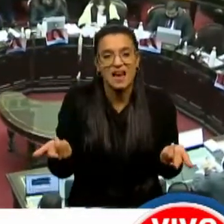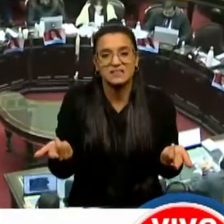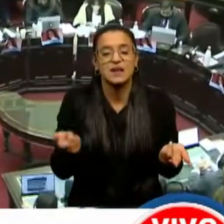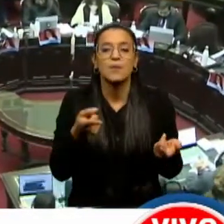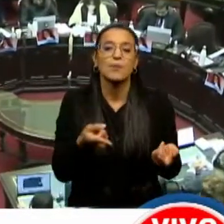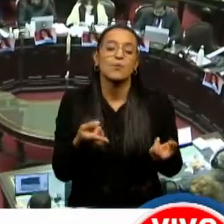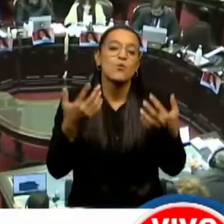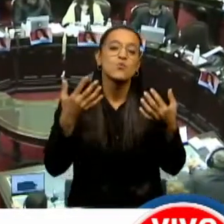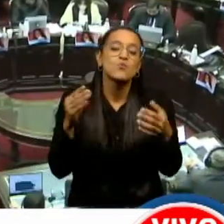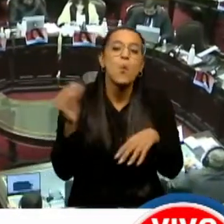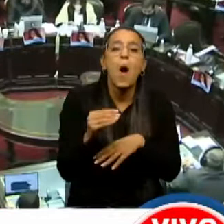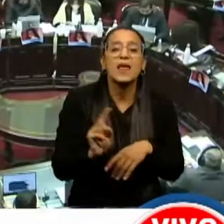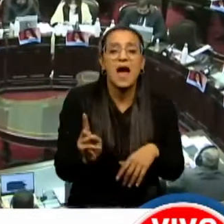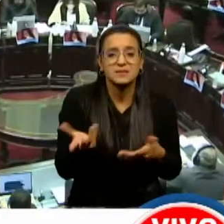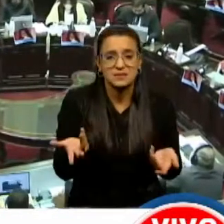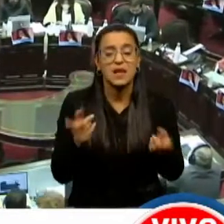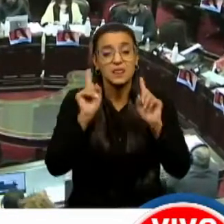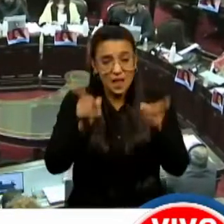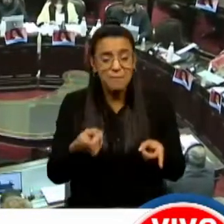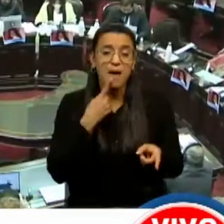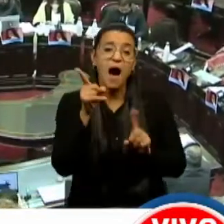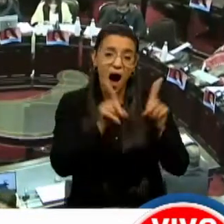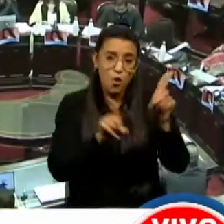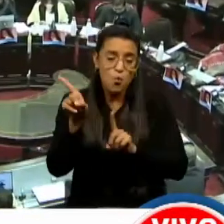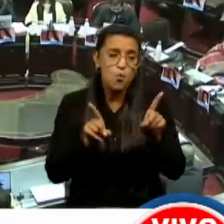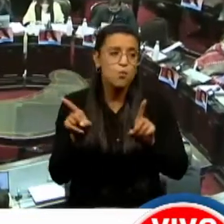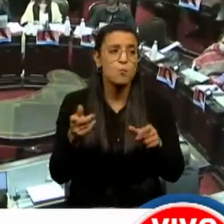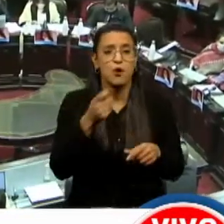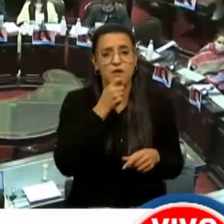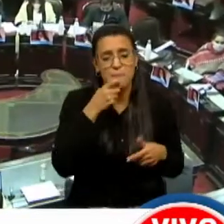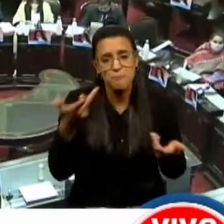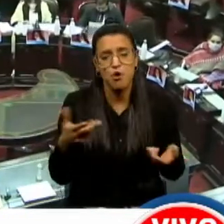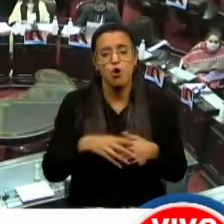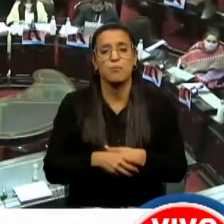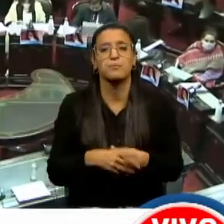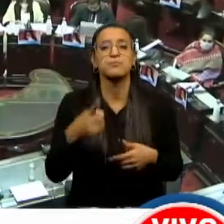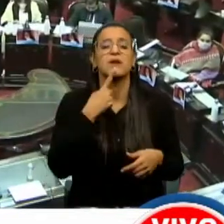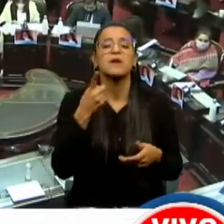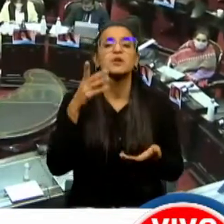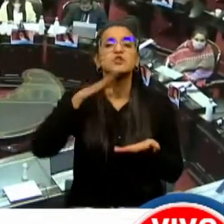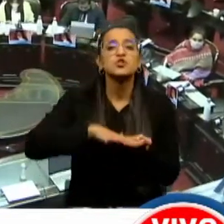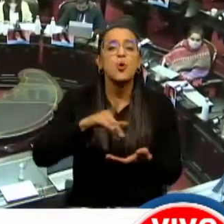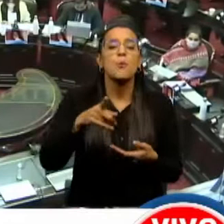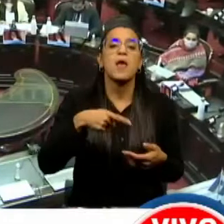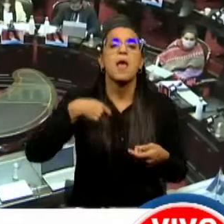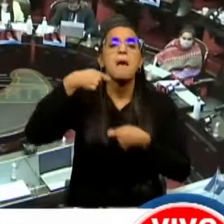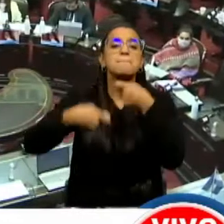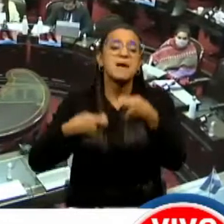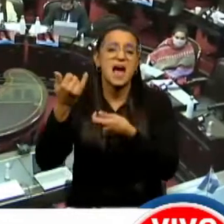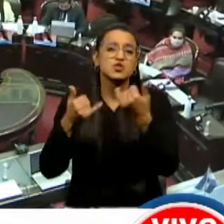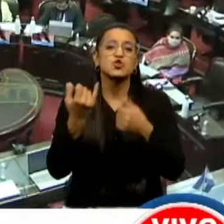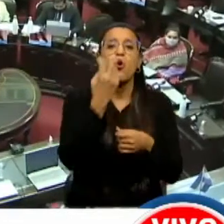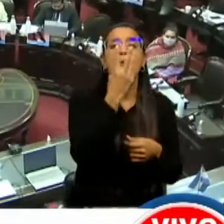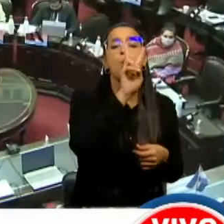son insuficientes. De todos modos, hay algunos instrumentos, como por ejemplo es el caso de los plazos fijos en UVA, que